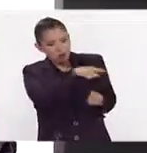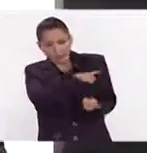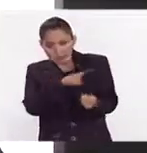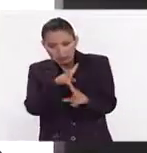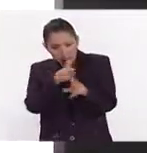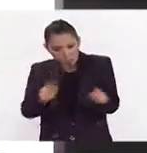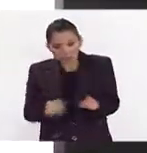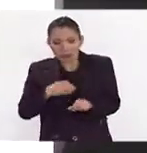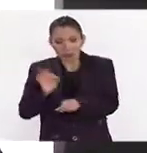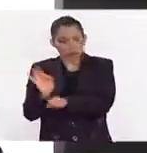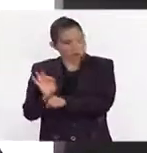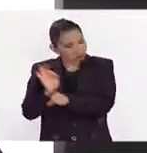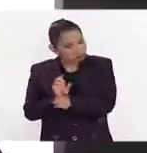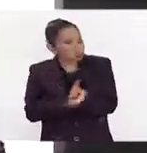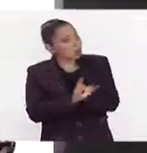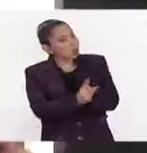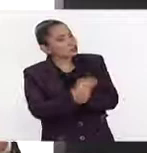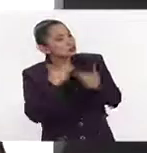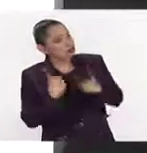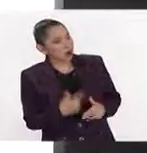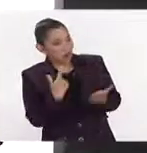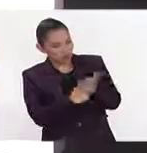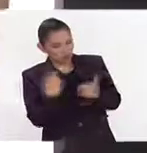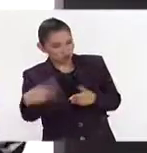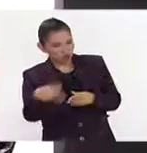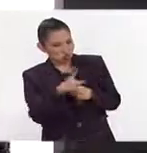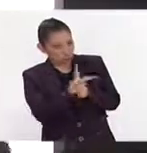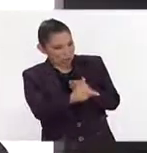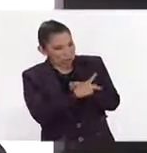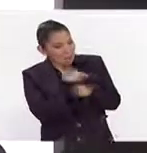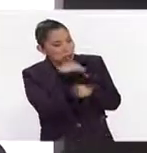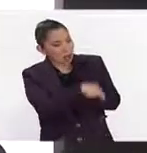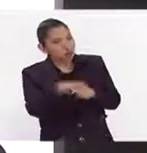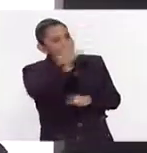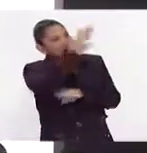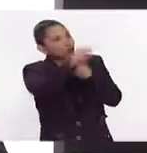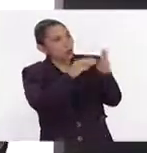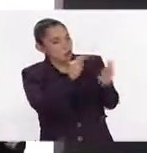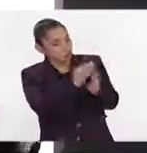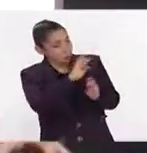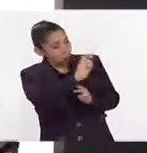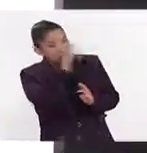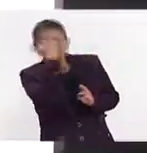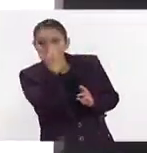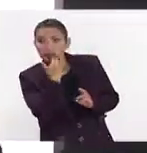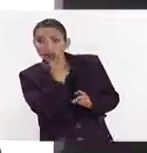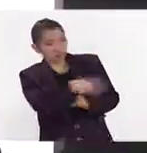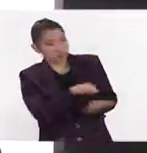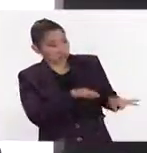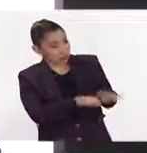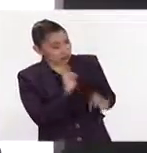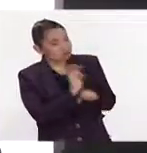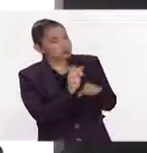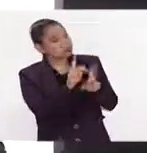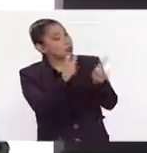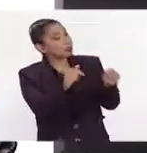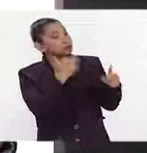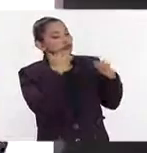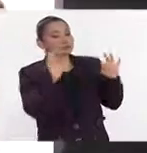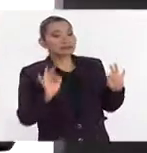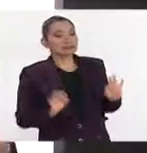Ella ha sido defensora de los derechos humanos en el país y por lo tanto en el mundo ha sido reconocida por esta